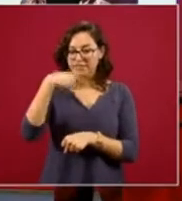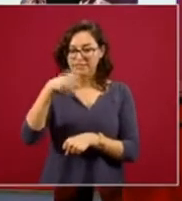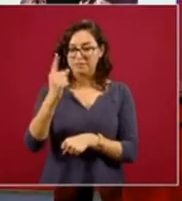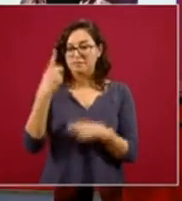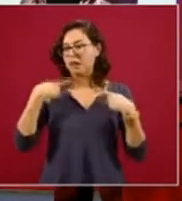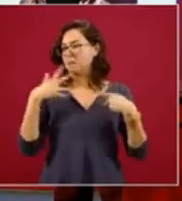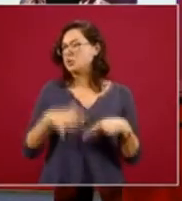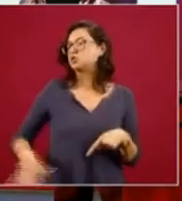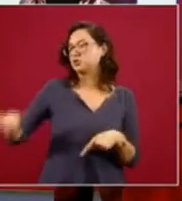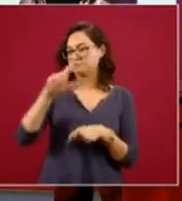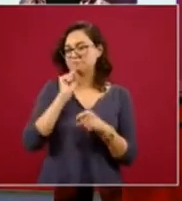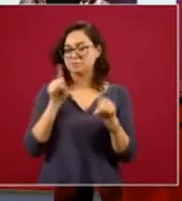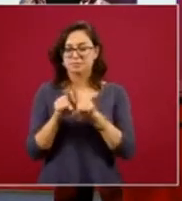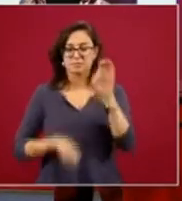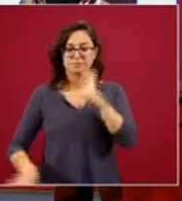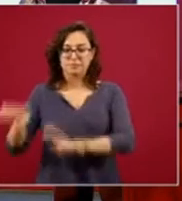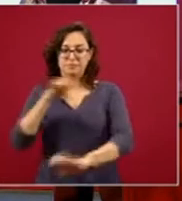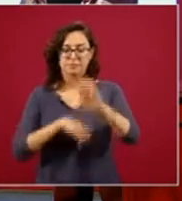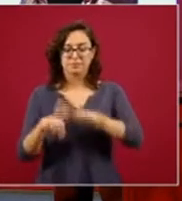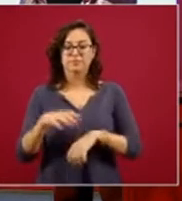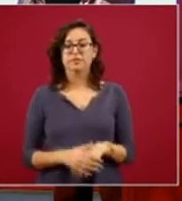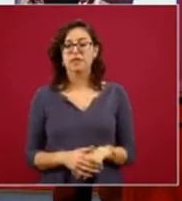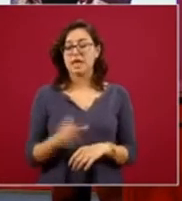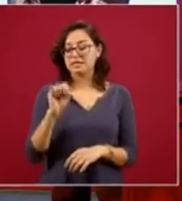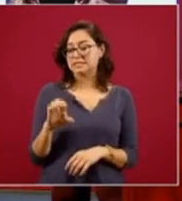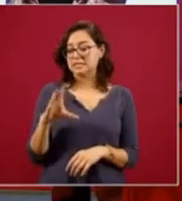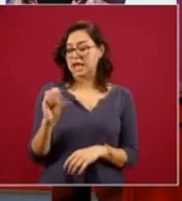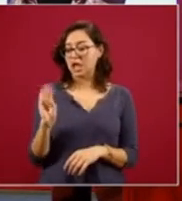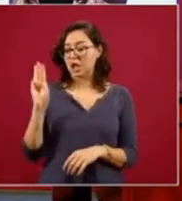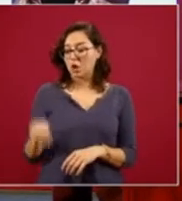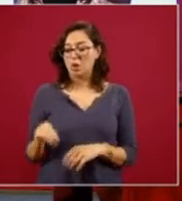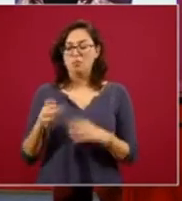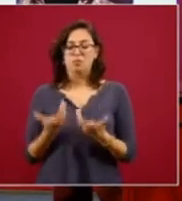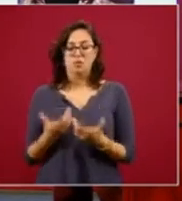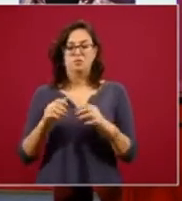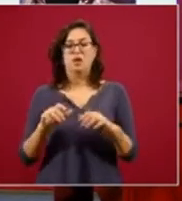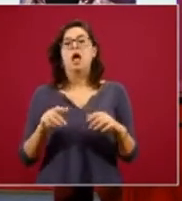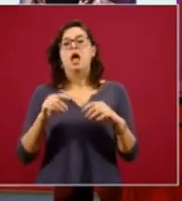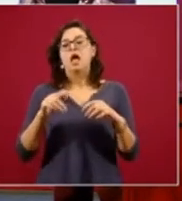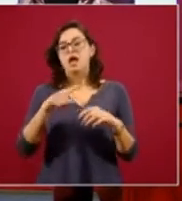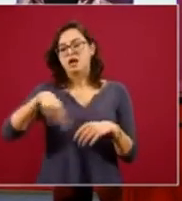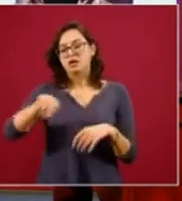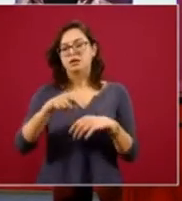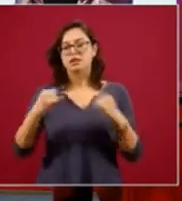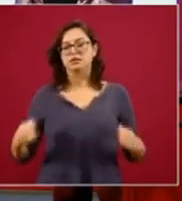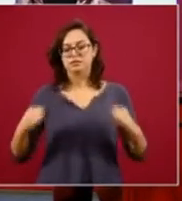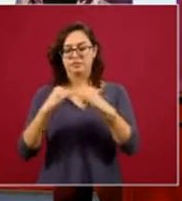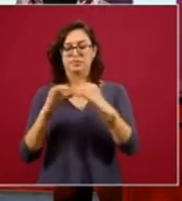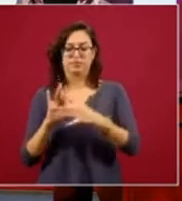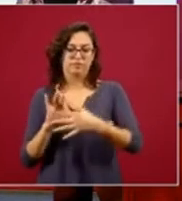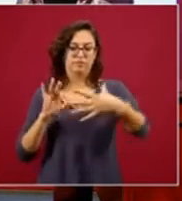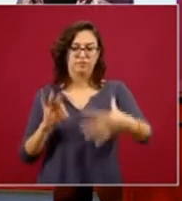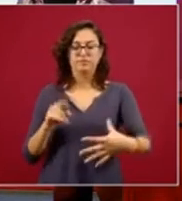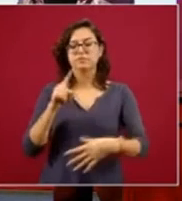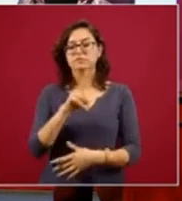empresarios de México. Es un órgano desconcentrado de la Secretaría de Economía que nació a partir de la Ley General de Mejora Regulatoria publicada